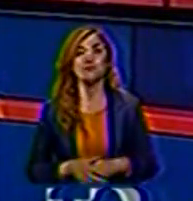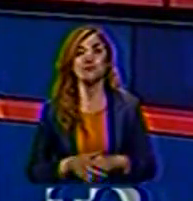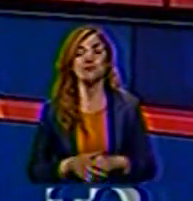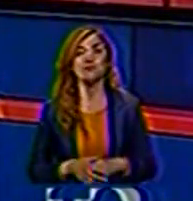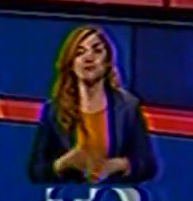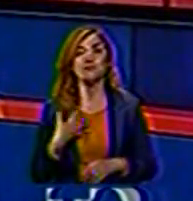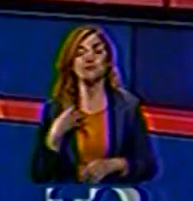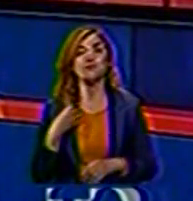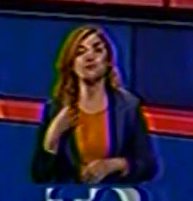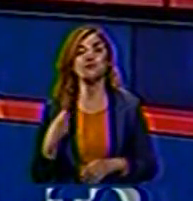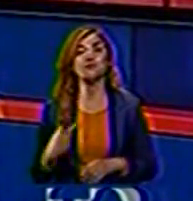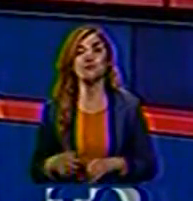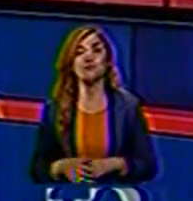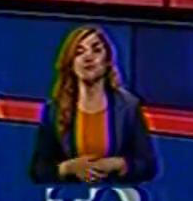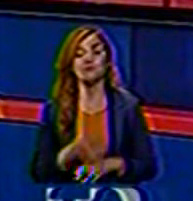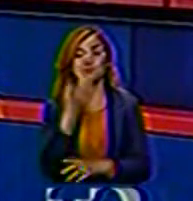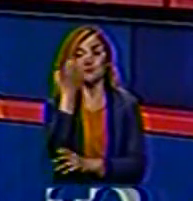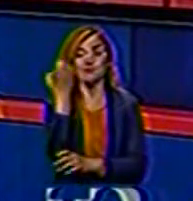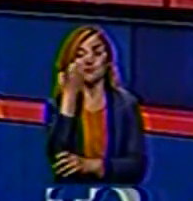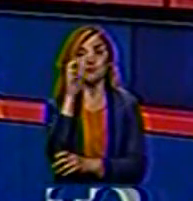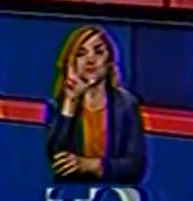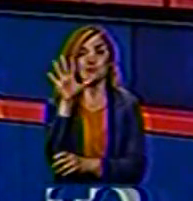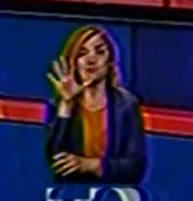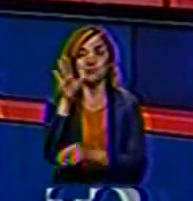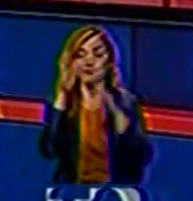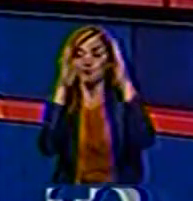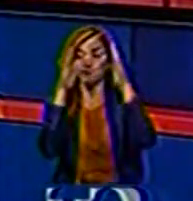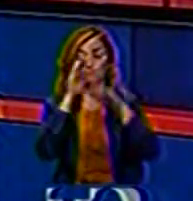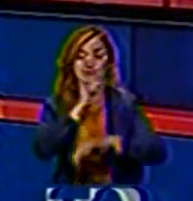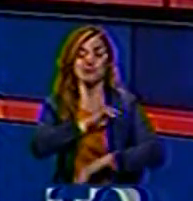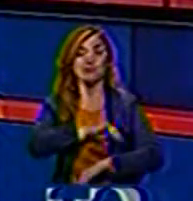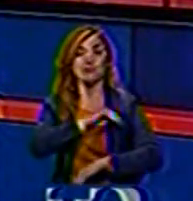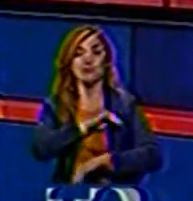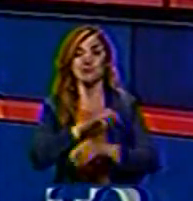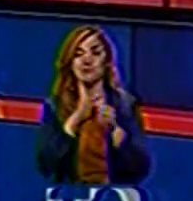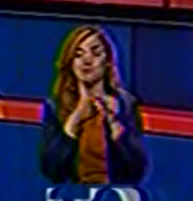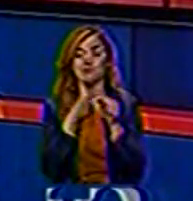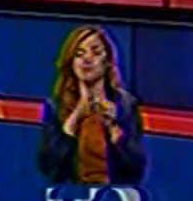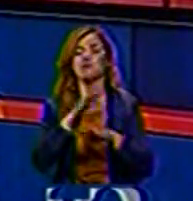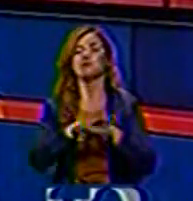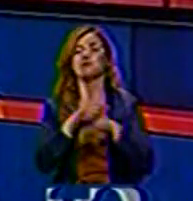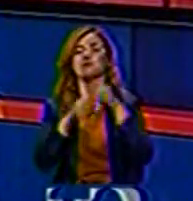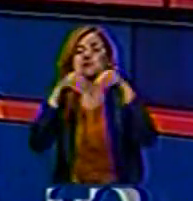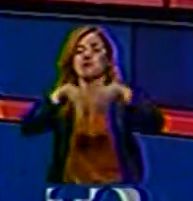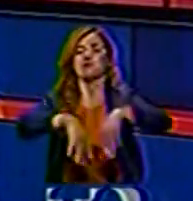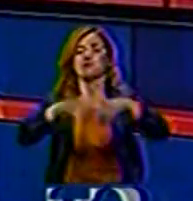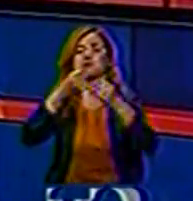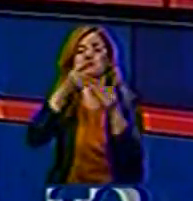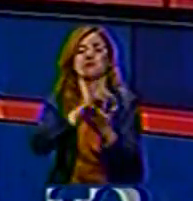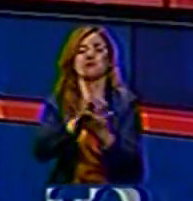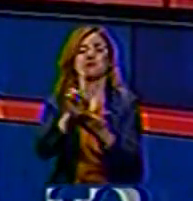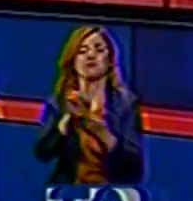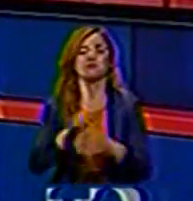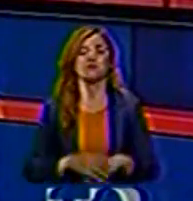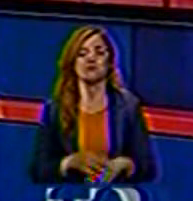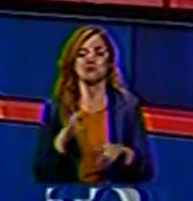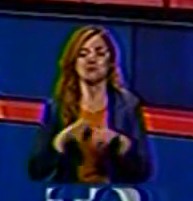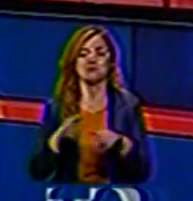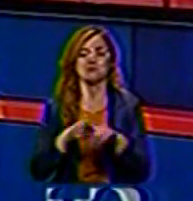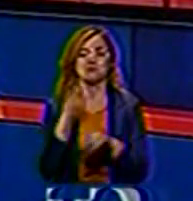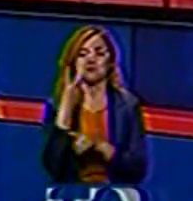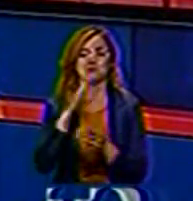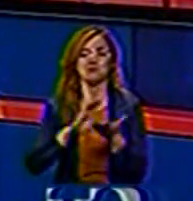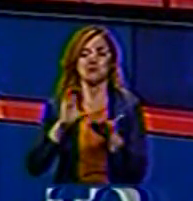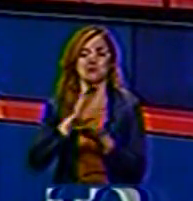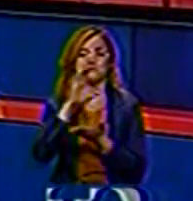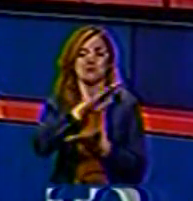total de 35 emergencias atendió el municipio de Quito debido a las fuertes lluvias del fin de semana. Un mercado y dos